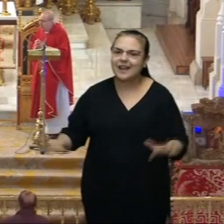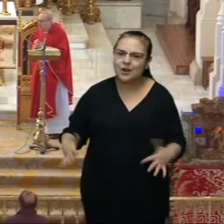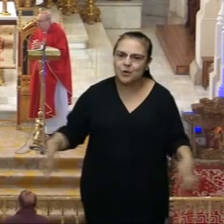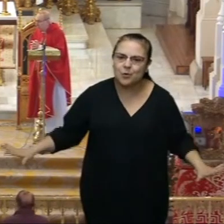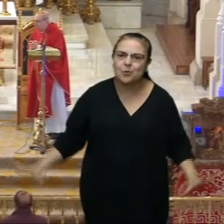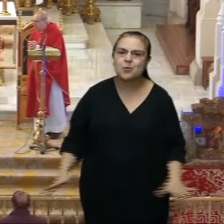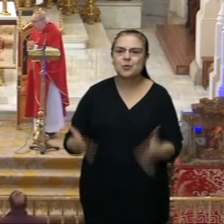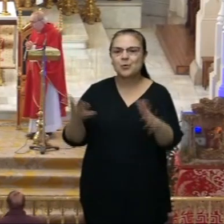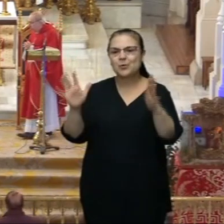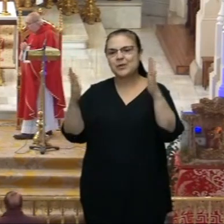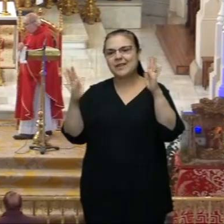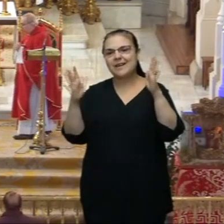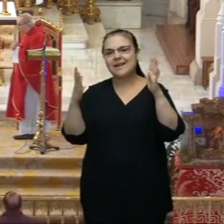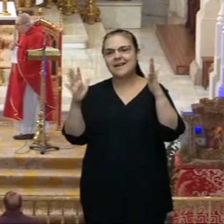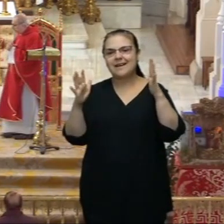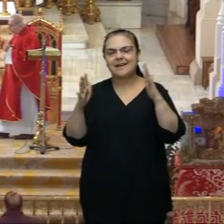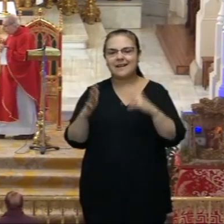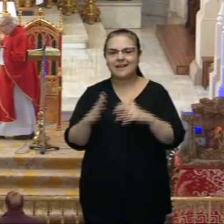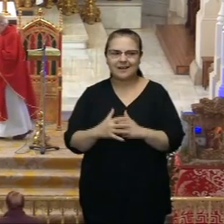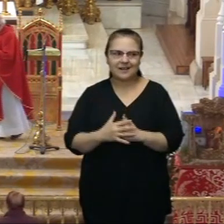aleluya.